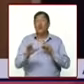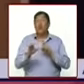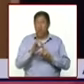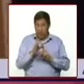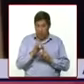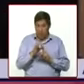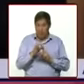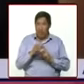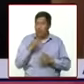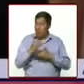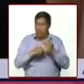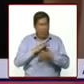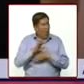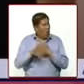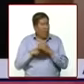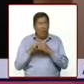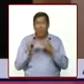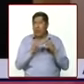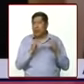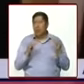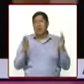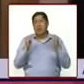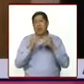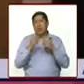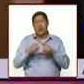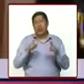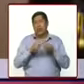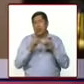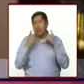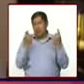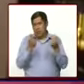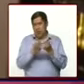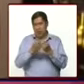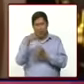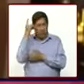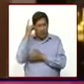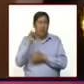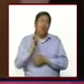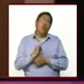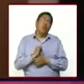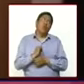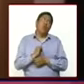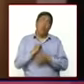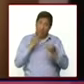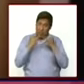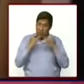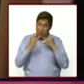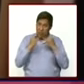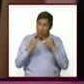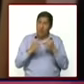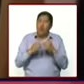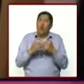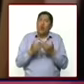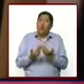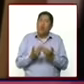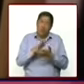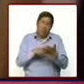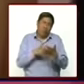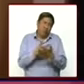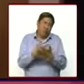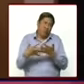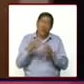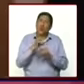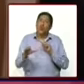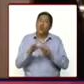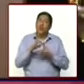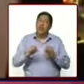van viviendo en toda la ciudad de La Paz y en diferentes departamentos de Bolivia. Yo tengo una nota referente a la agenda cultural que va a manejar